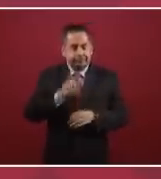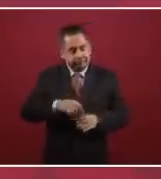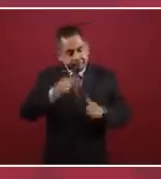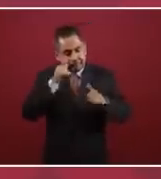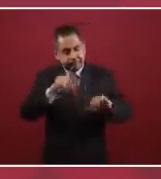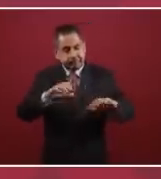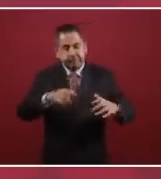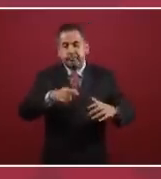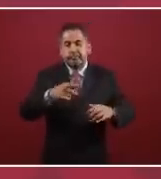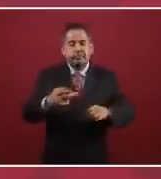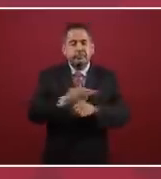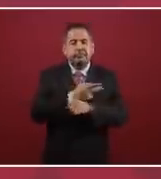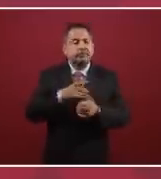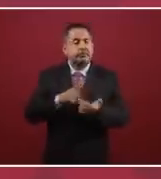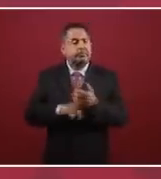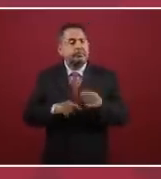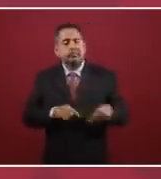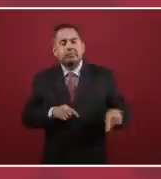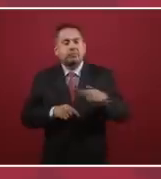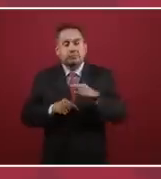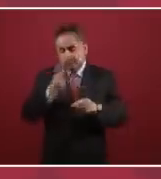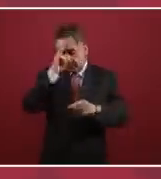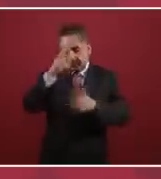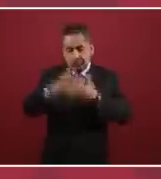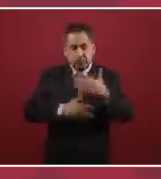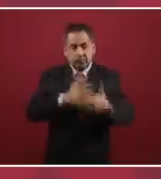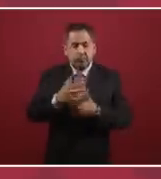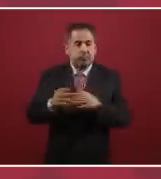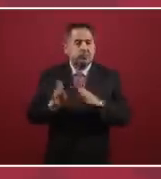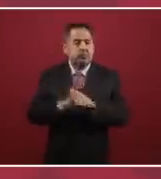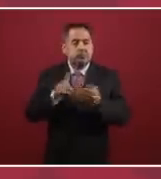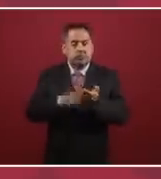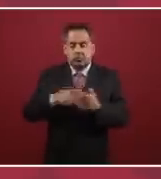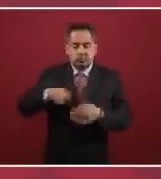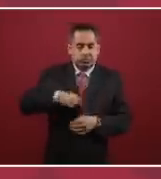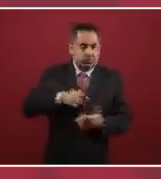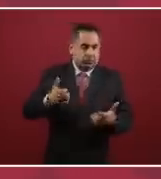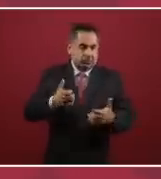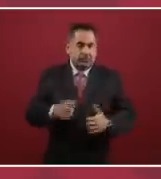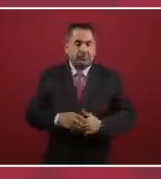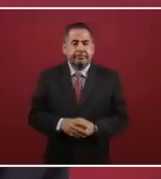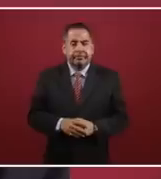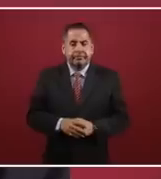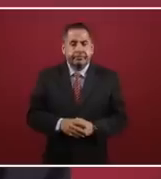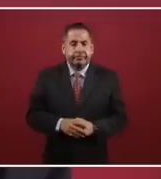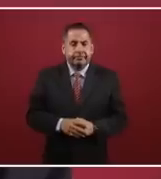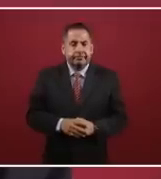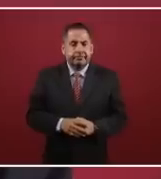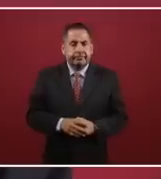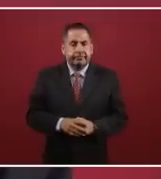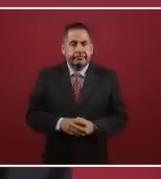las causas que originan la violencia y lo estamos haciendo.